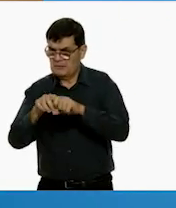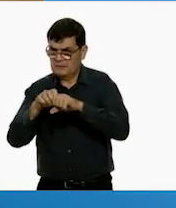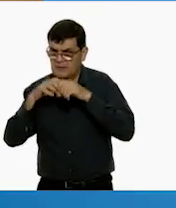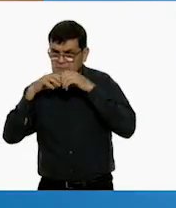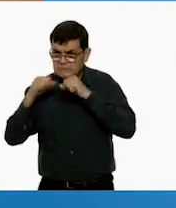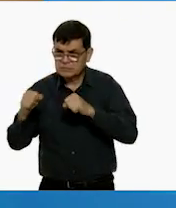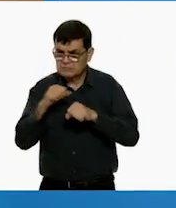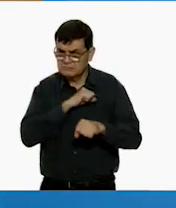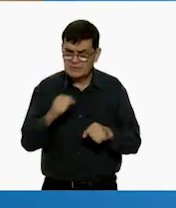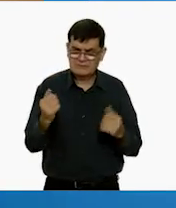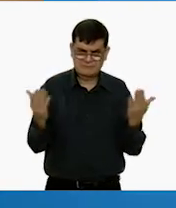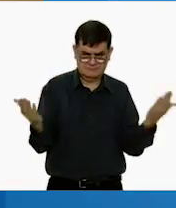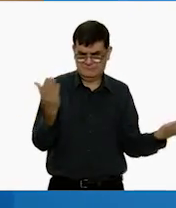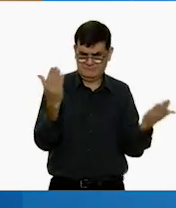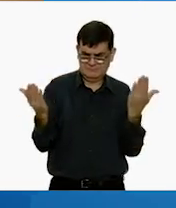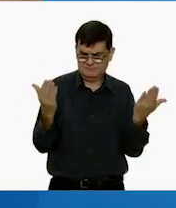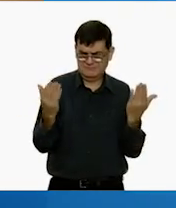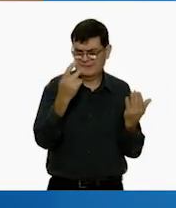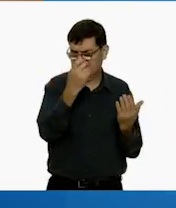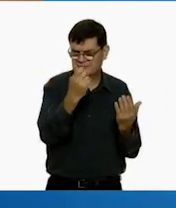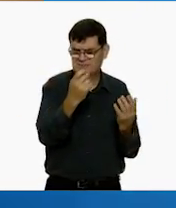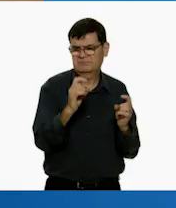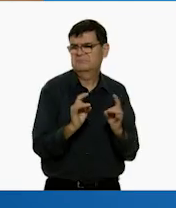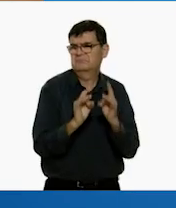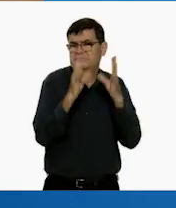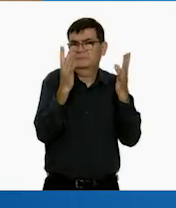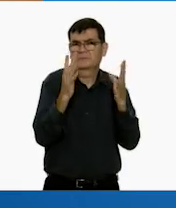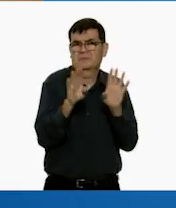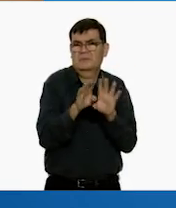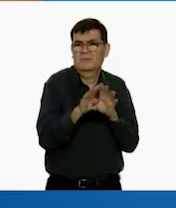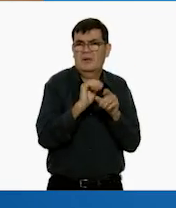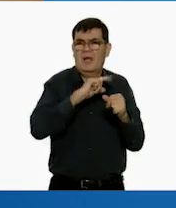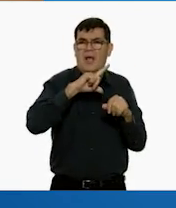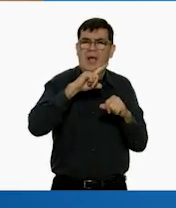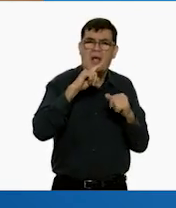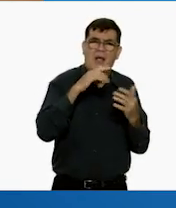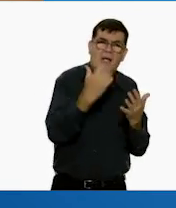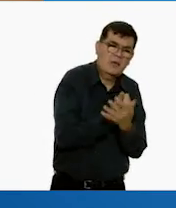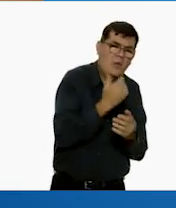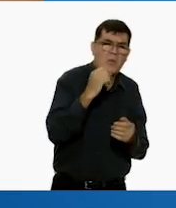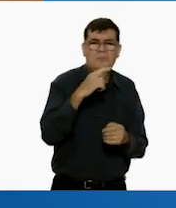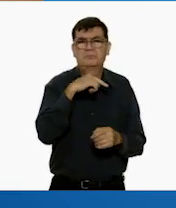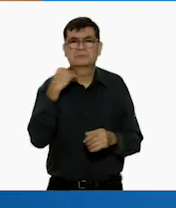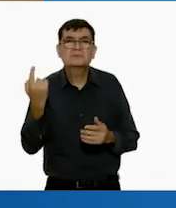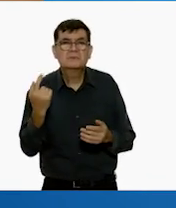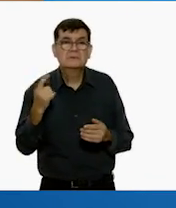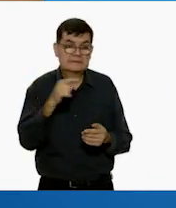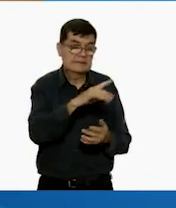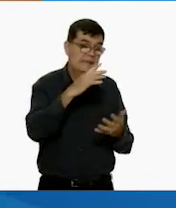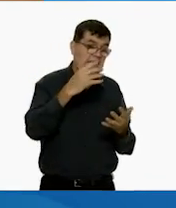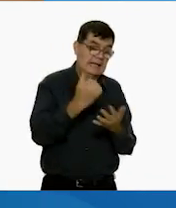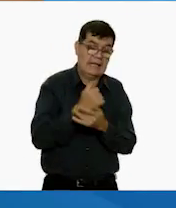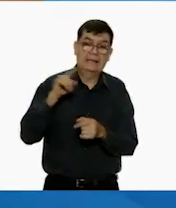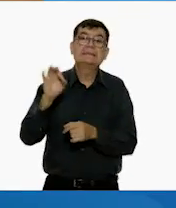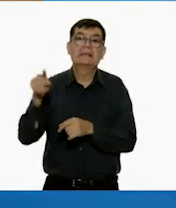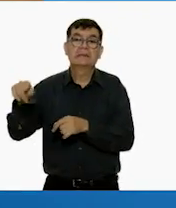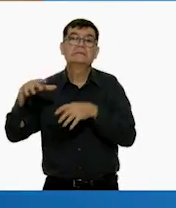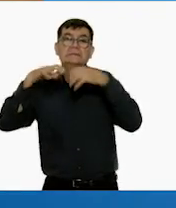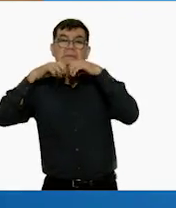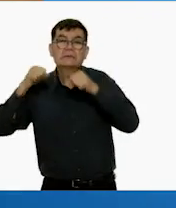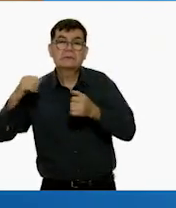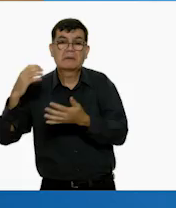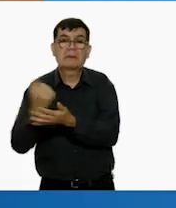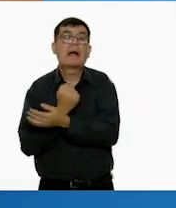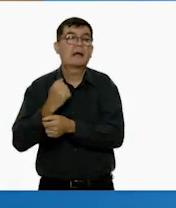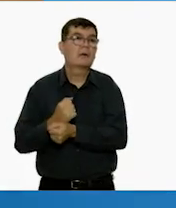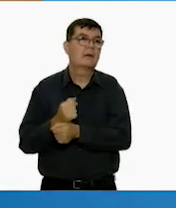tan absolutamente casual como que le haya ganado o haya perdido. Si hubiese ganado Maximiliano de Habsburgo en estos momentos,